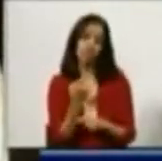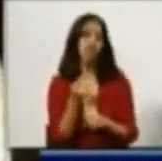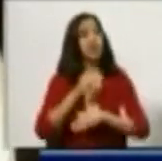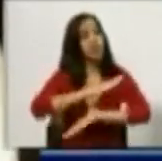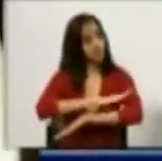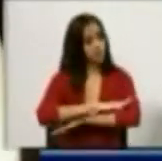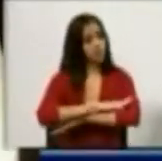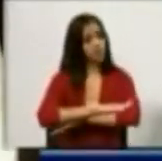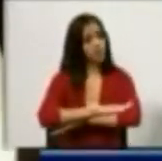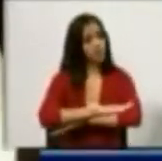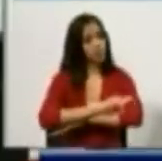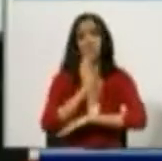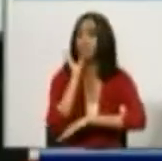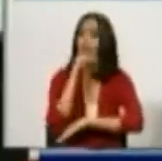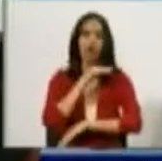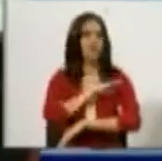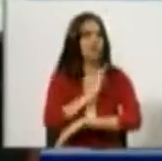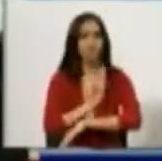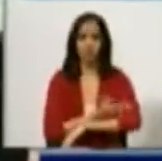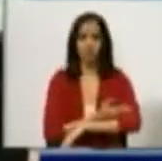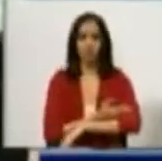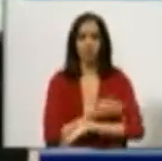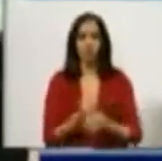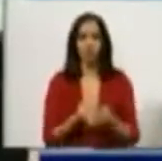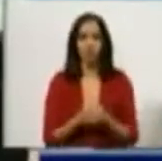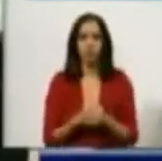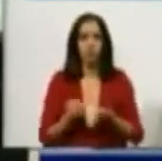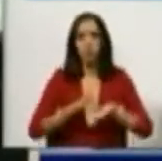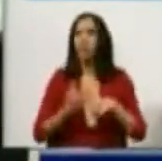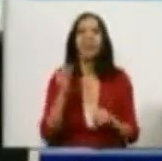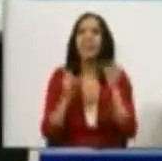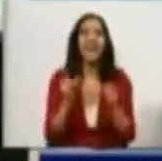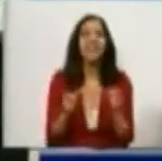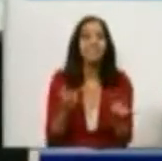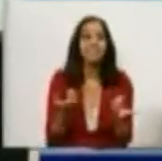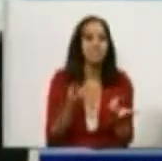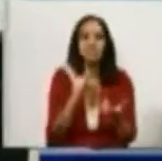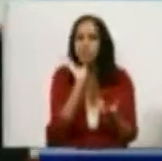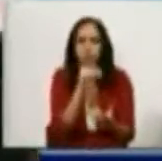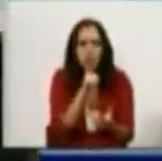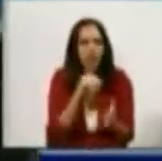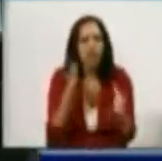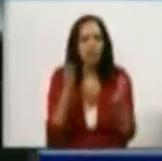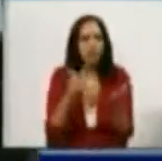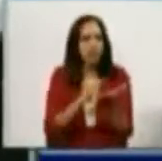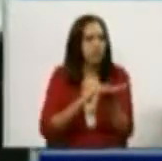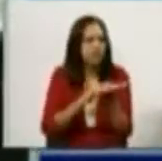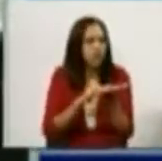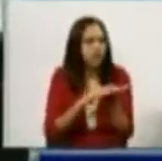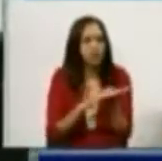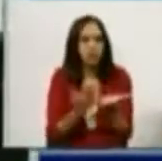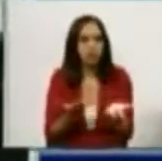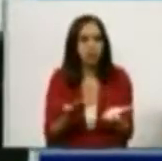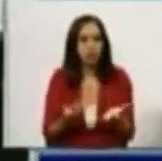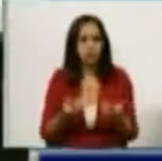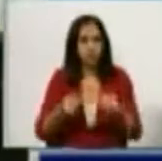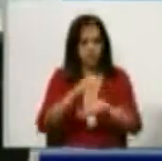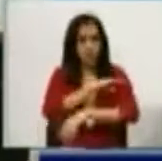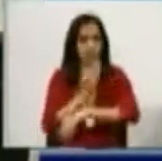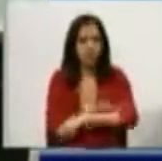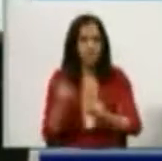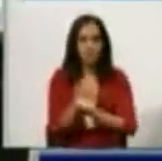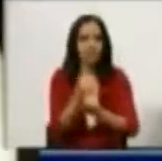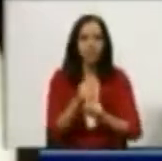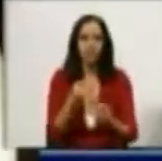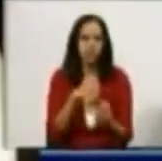posición que no hay fuerza porque la gente al final no cree que la solución pasa por un escenario de fuerza violento